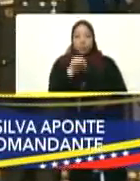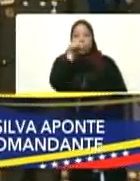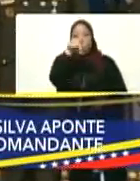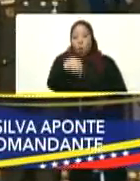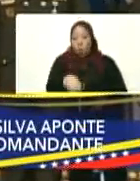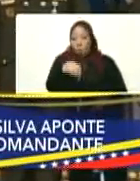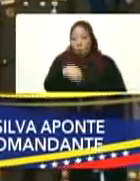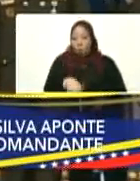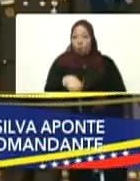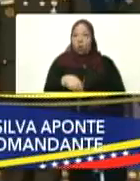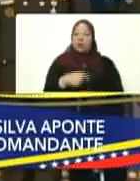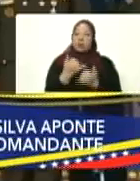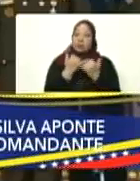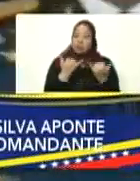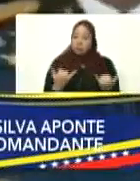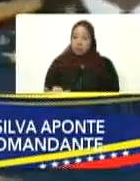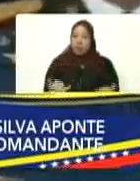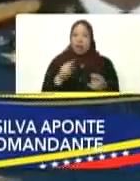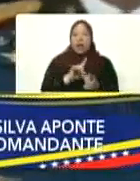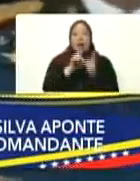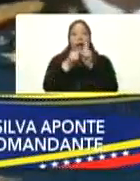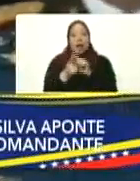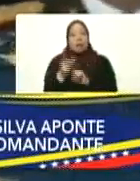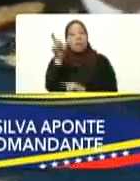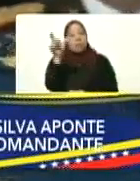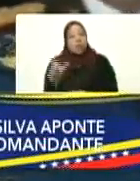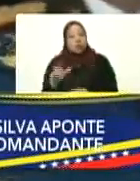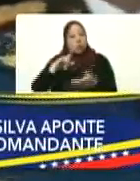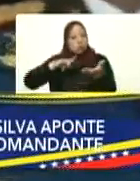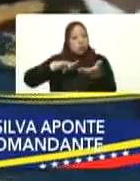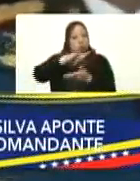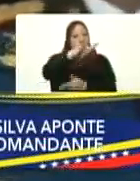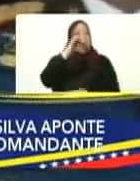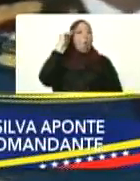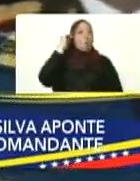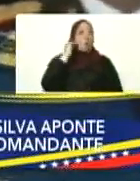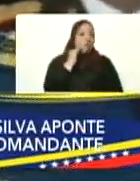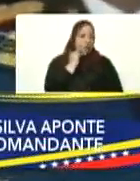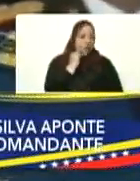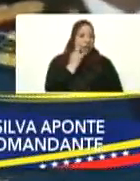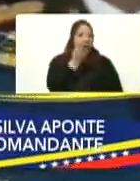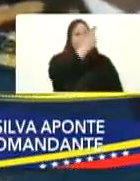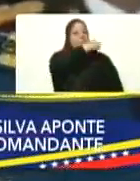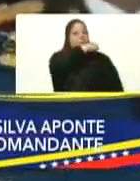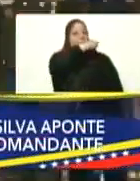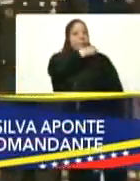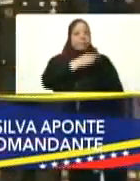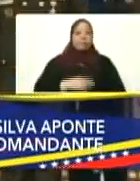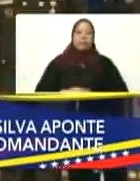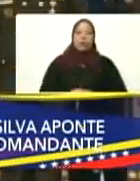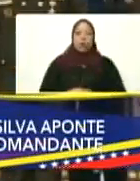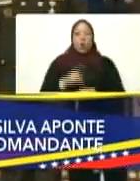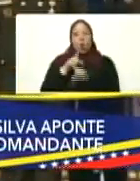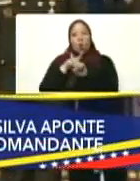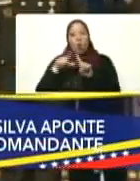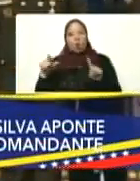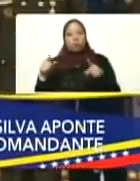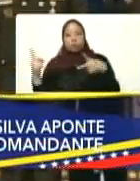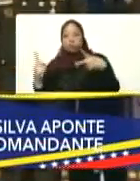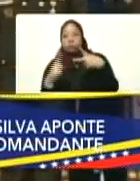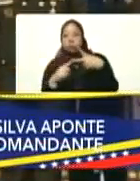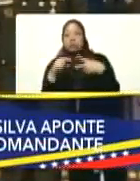hoy he designado como comandante de la aviación militar bolivariana al general